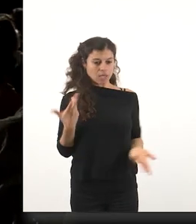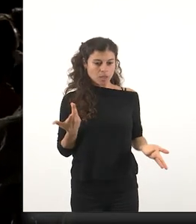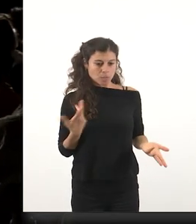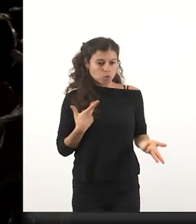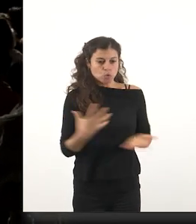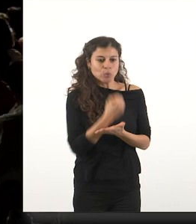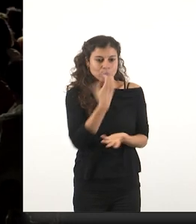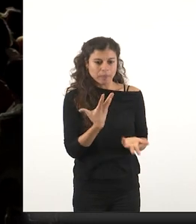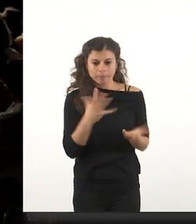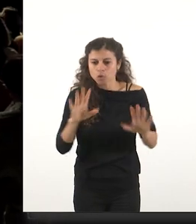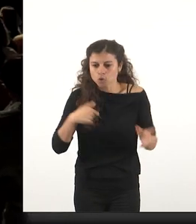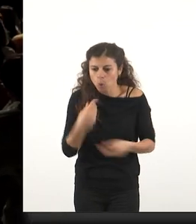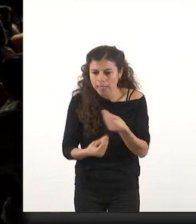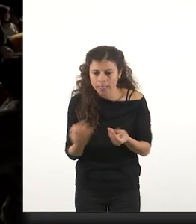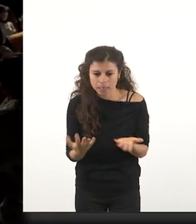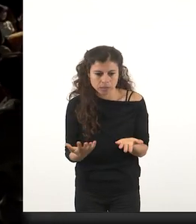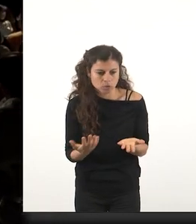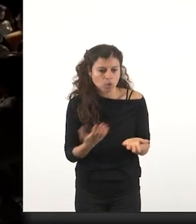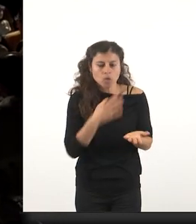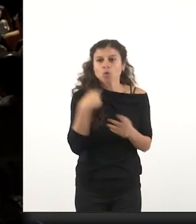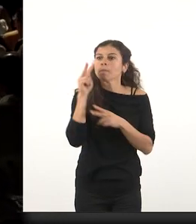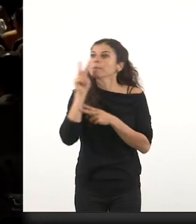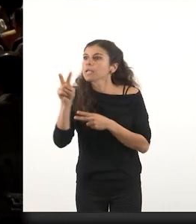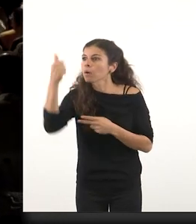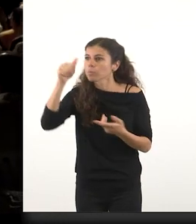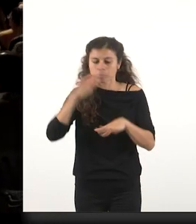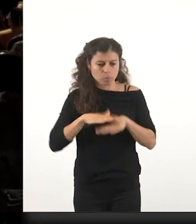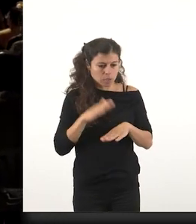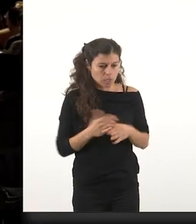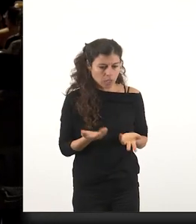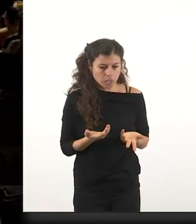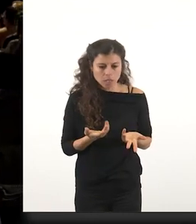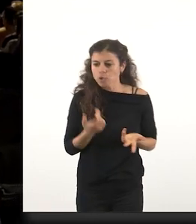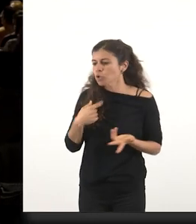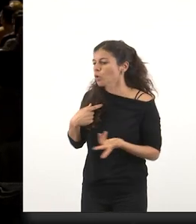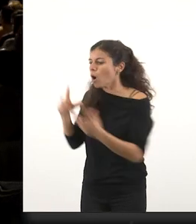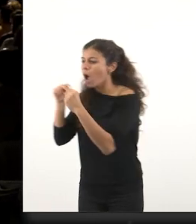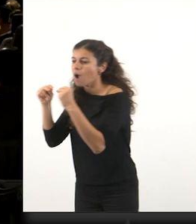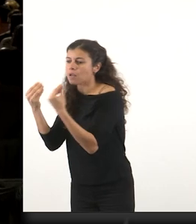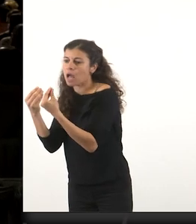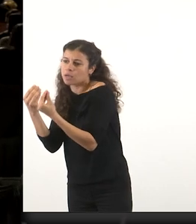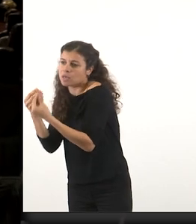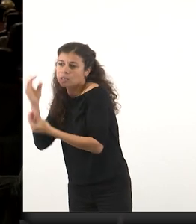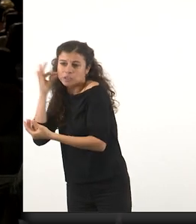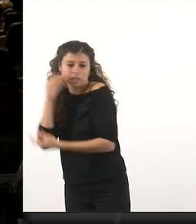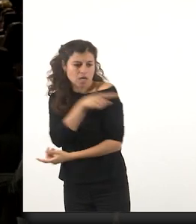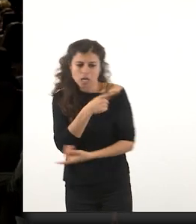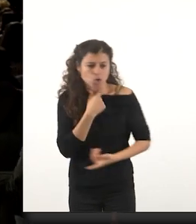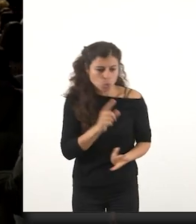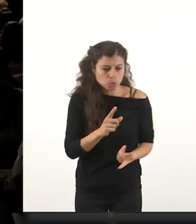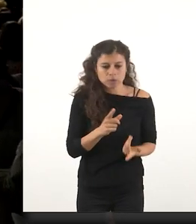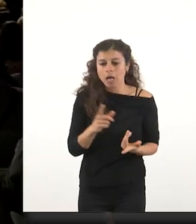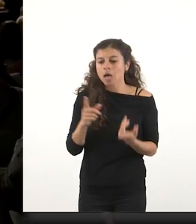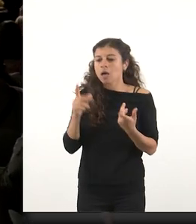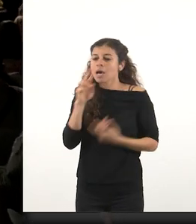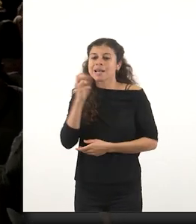¿Yo para qué miro para esa esquina? Si ve que es un tío, ¿por qué no dejo de mirar? Hablo con tías que hasta el tío Antonio le caen mal. Hablo de rap con un tío que le